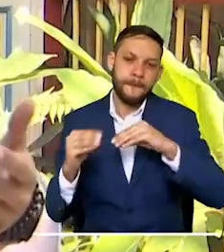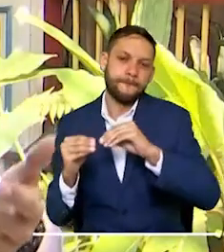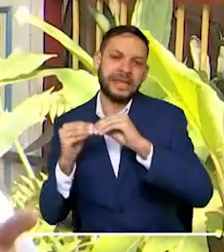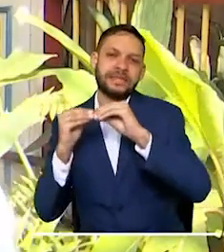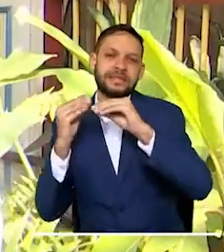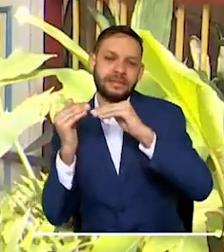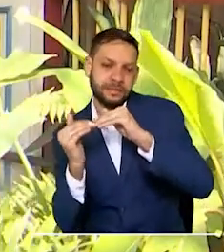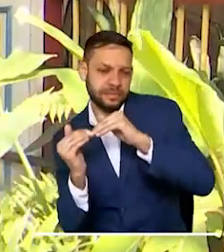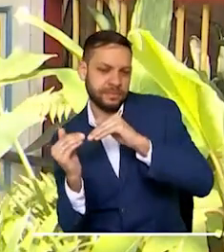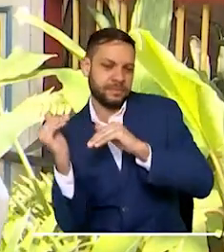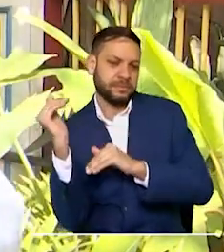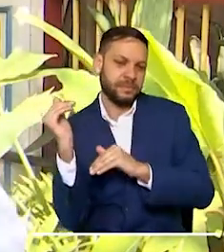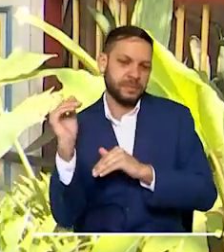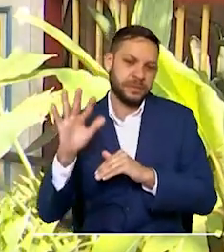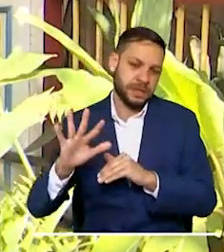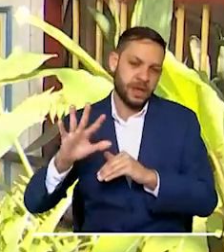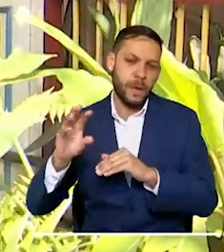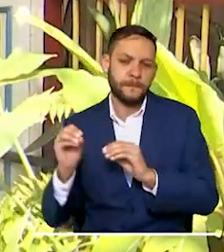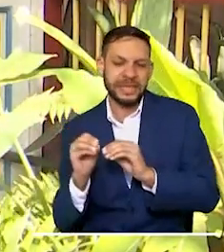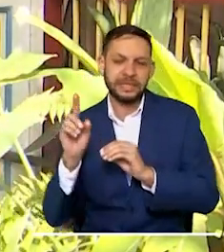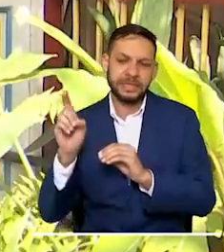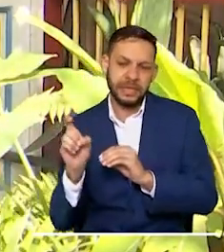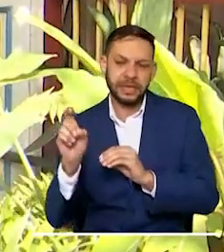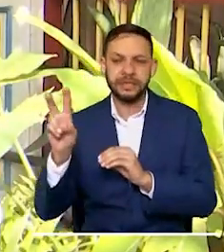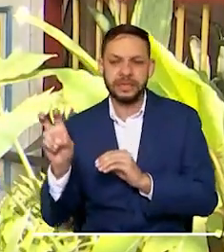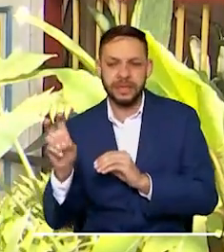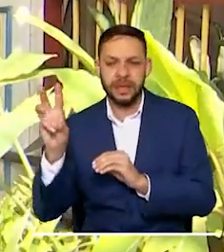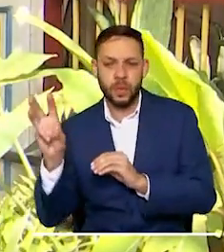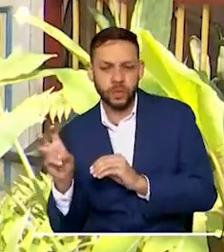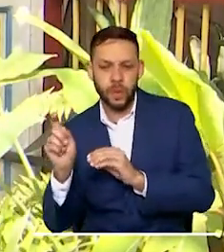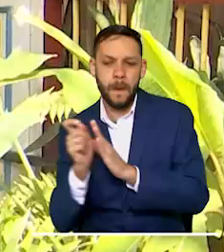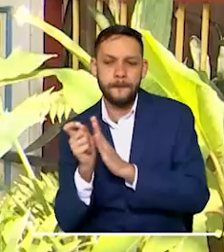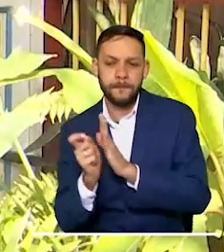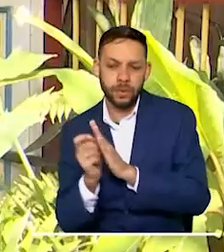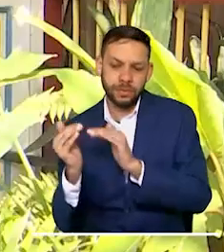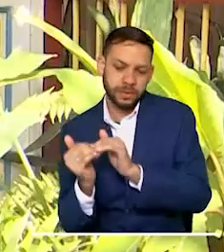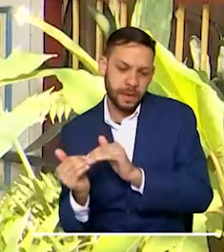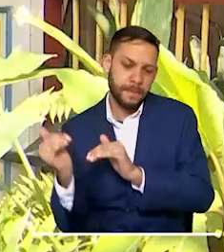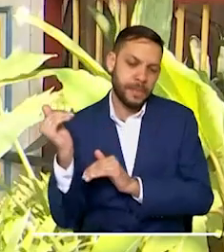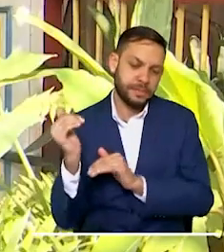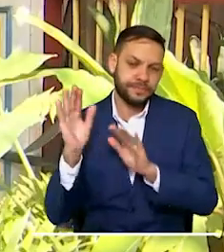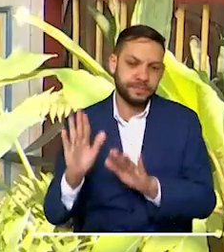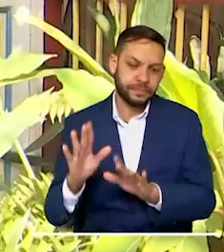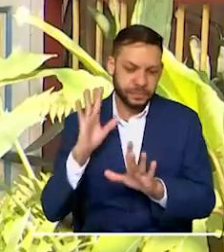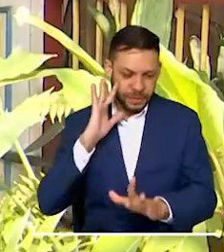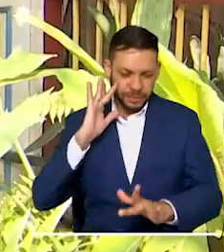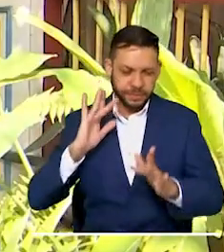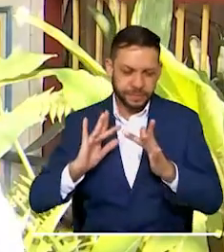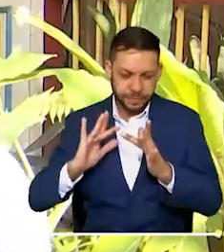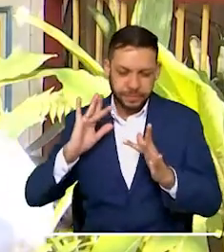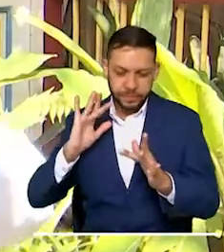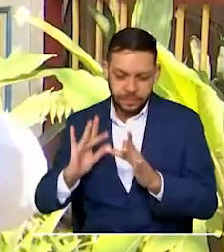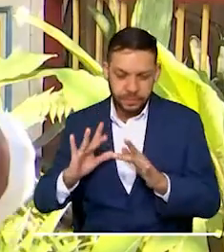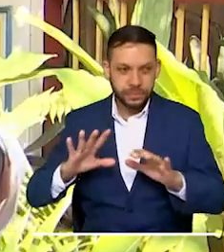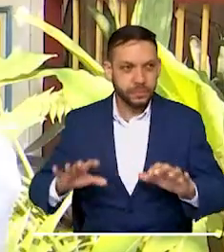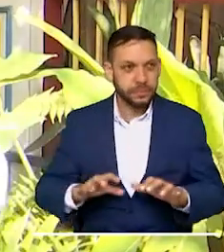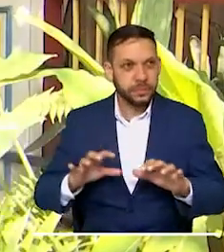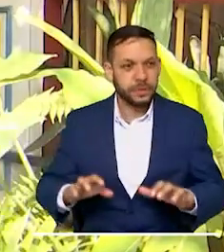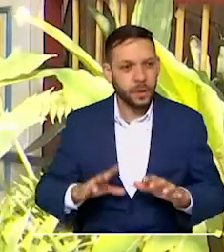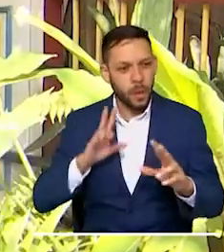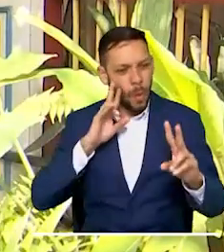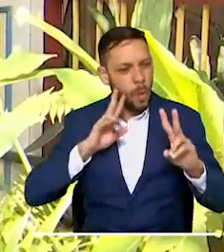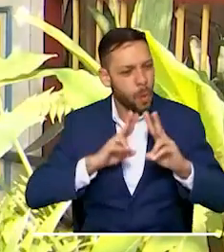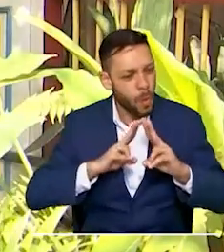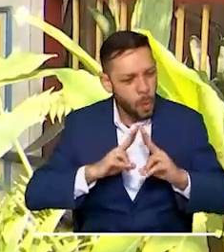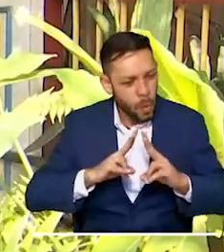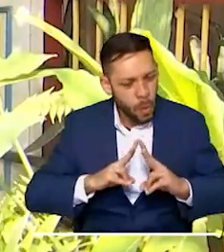hoy está subiendo 5, 6, 7 puntos. Y es una muestra clara y directa en el papel de conocer cuál